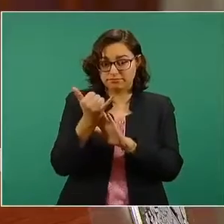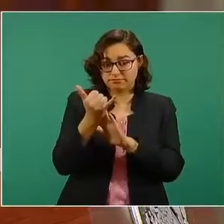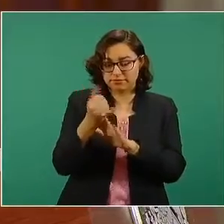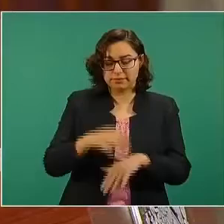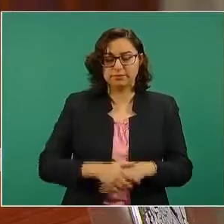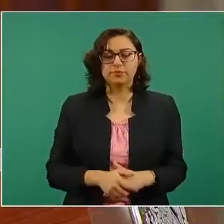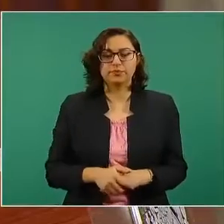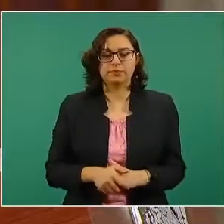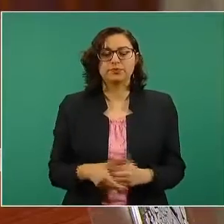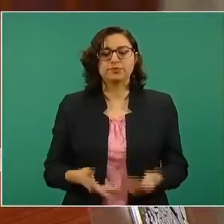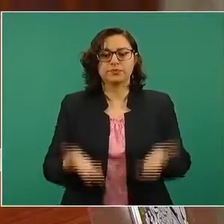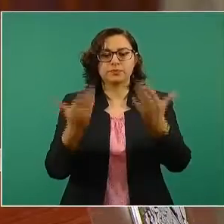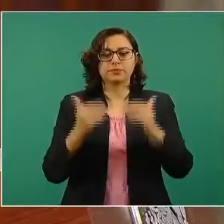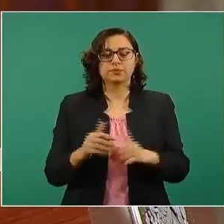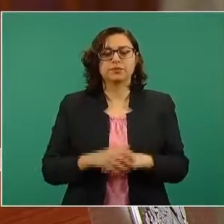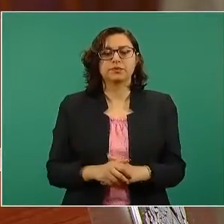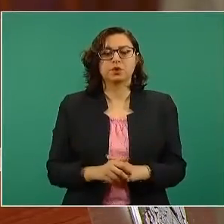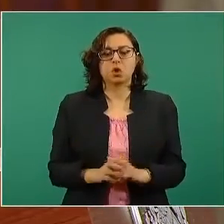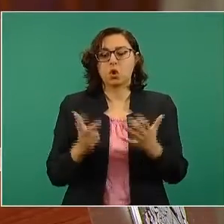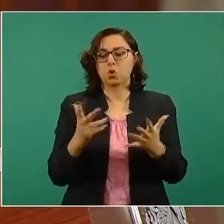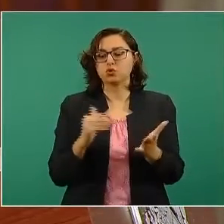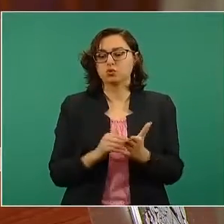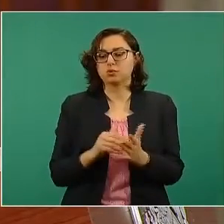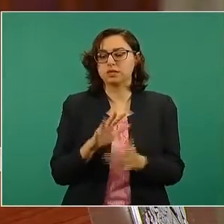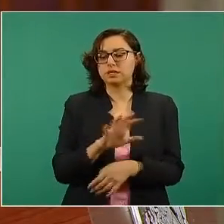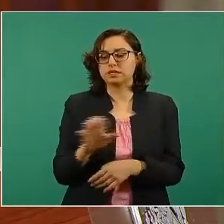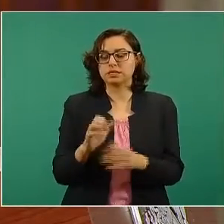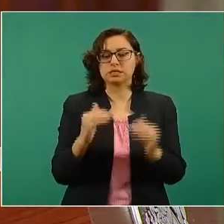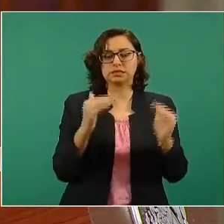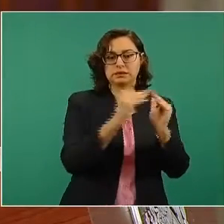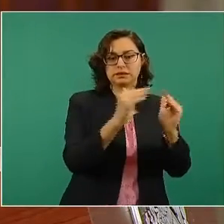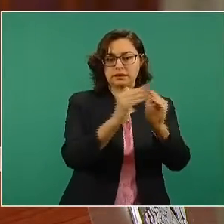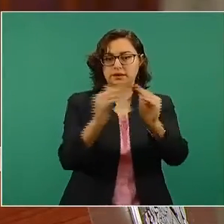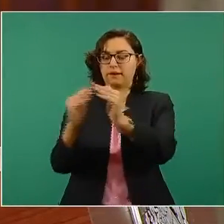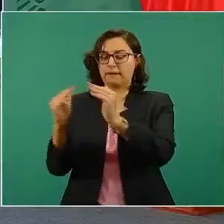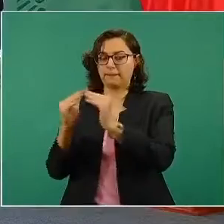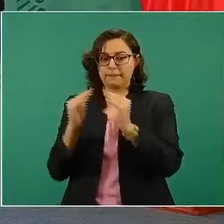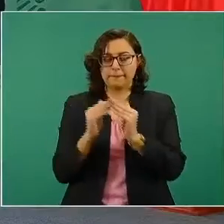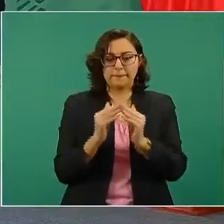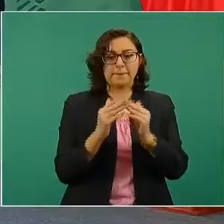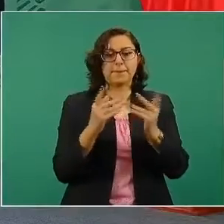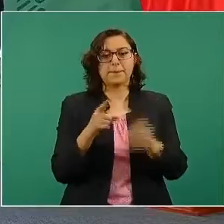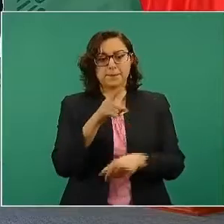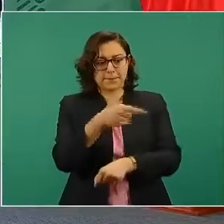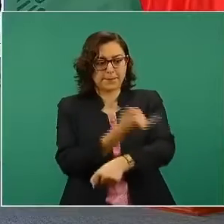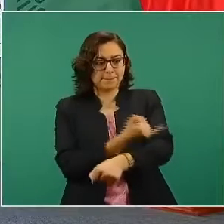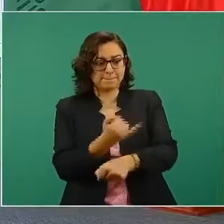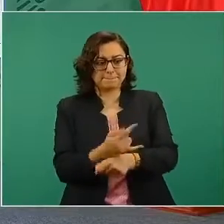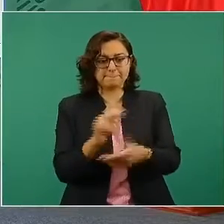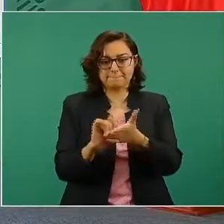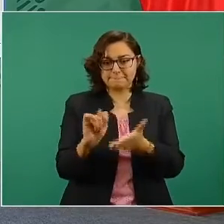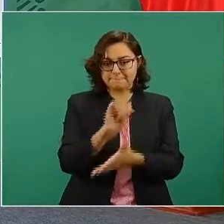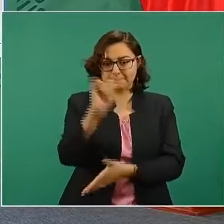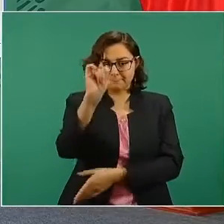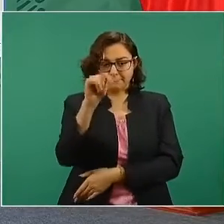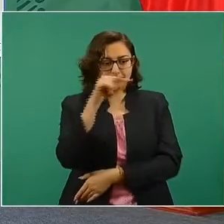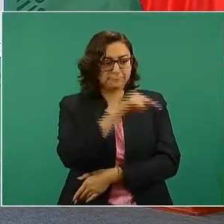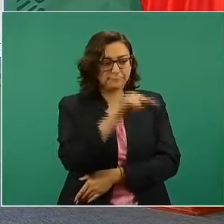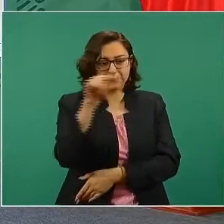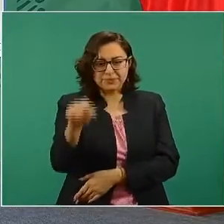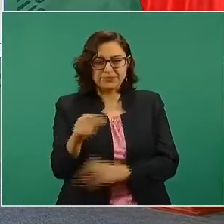Se hizo un análisis de 8,500 viviendas unifamiliares, particularmente en Iztapalapa y en Tláhuac, donde